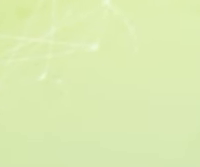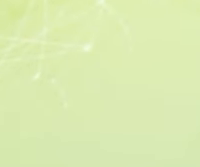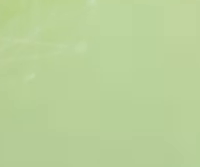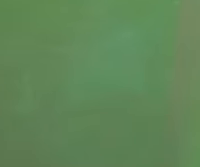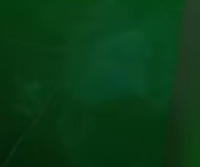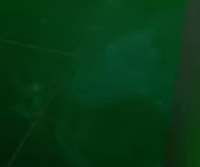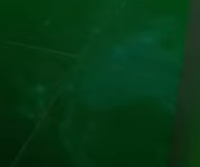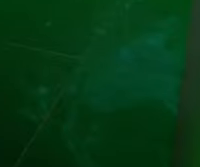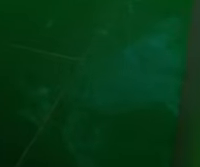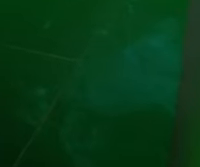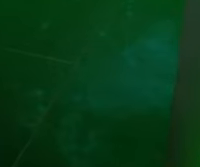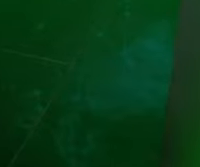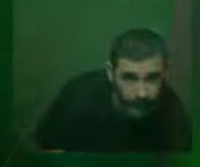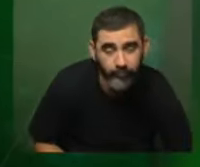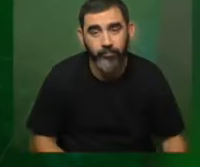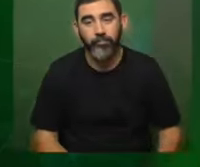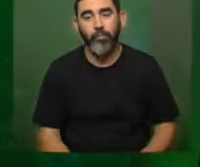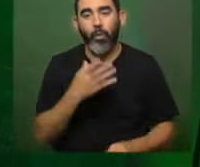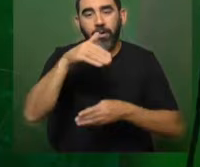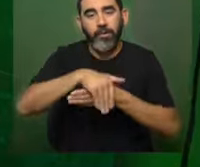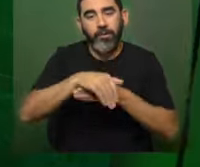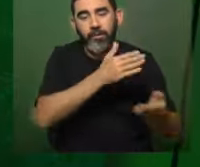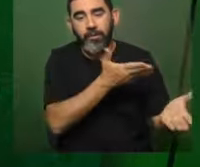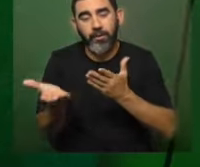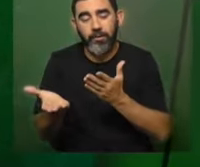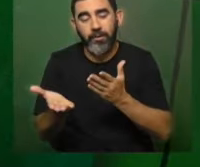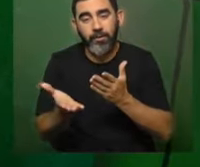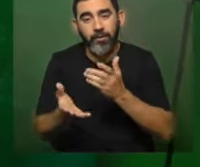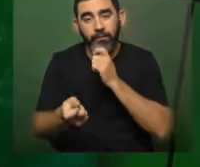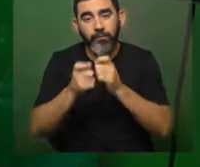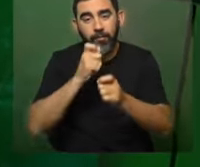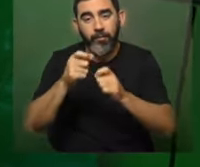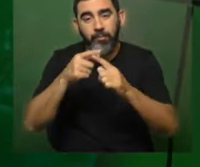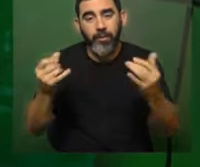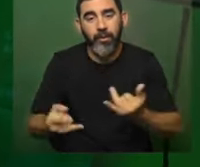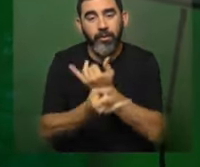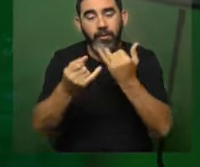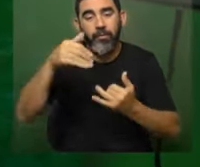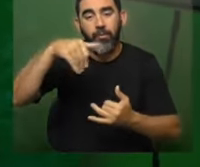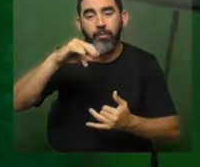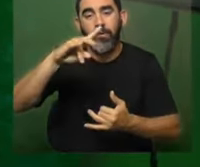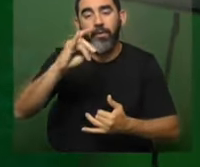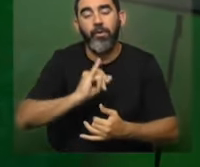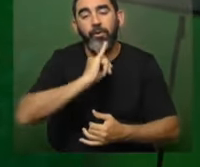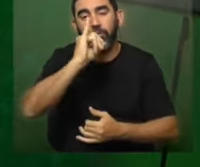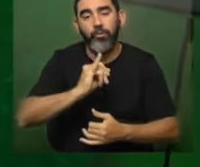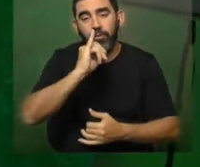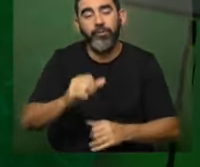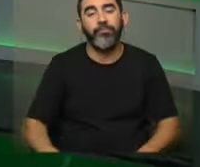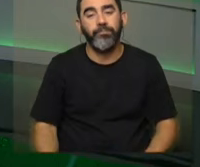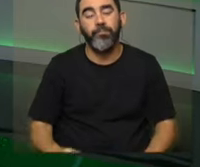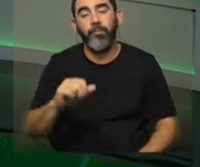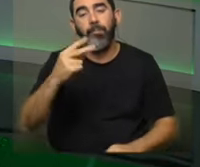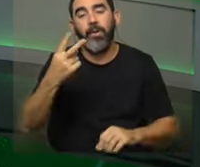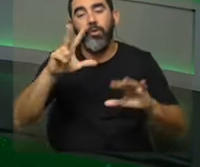ambiente Hola Hola qué tal Muy buenas tardes para todos para todas bienvenidos y aquí estamos con la edición mediodía de mbd noticias